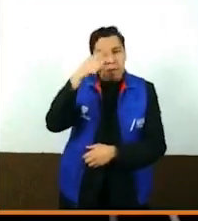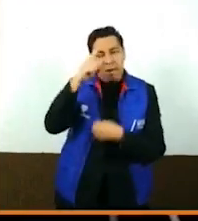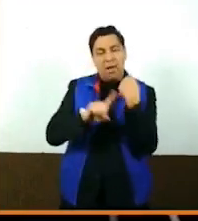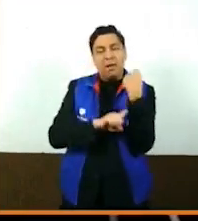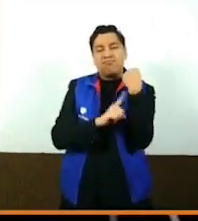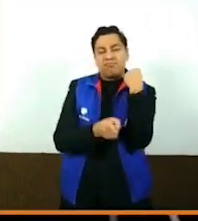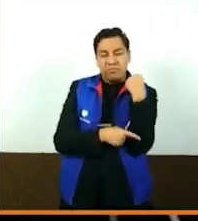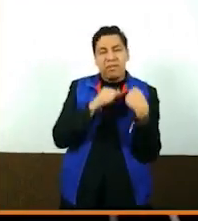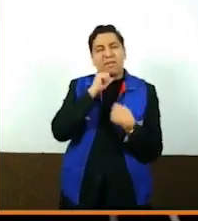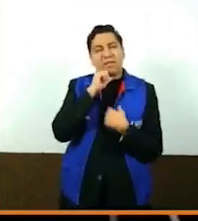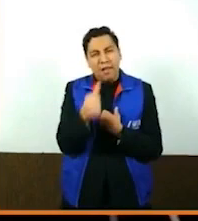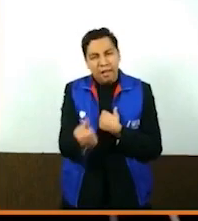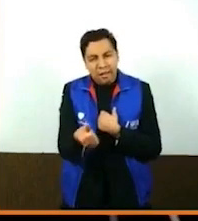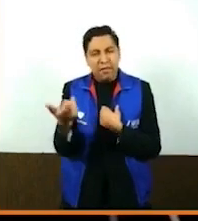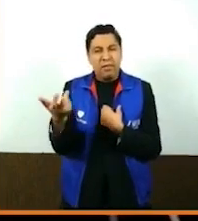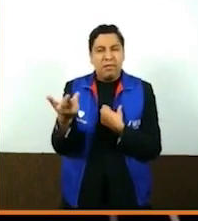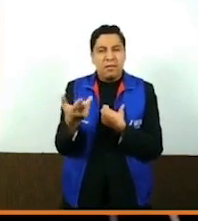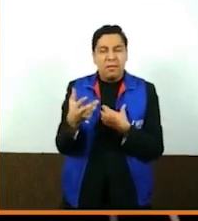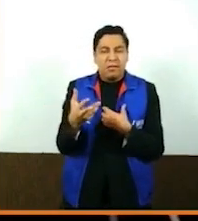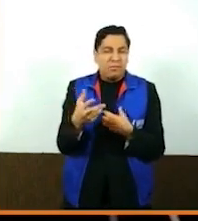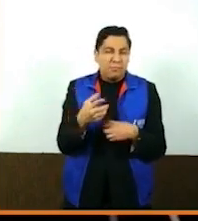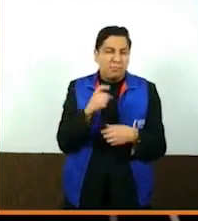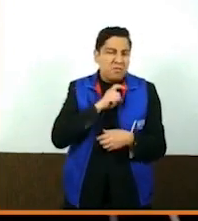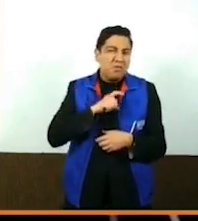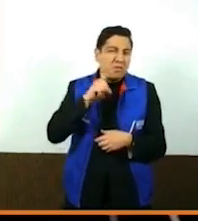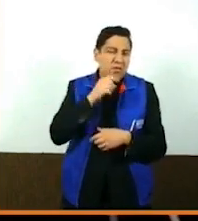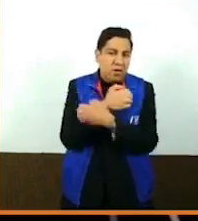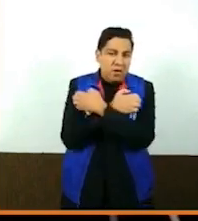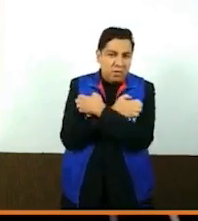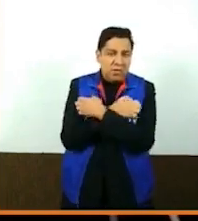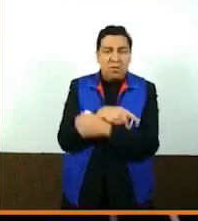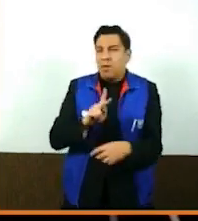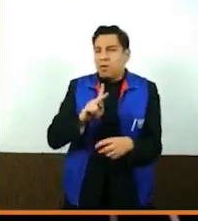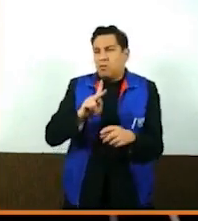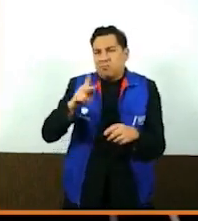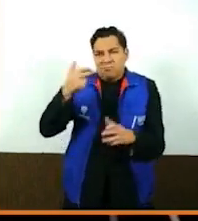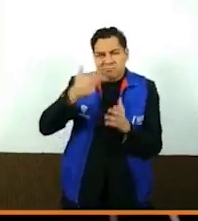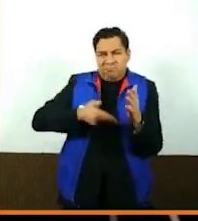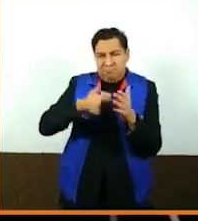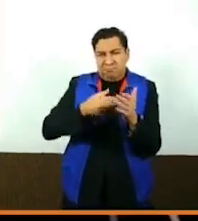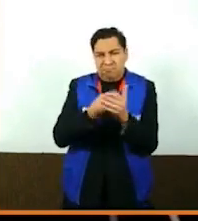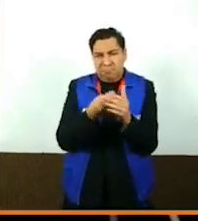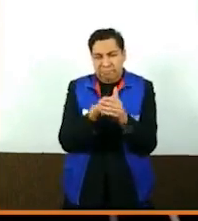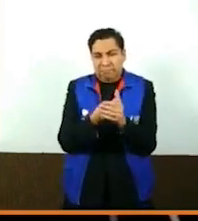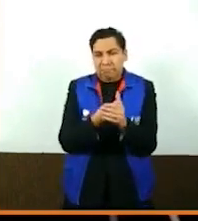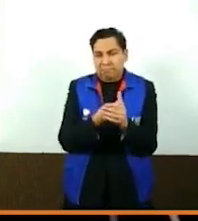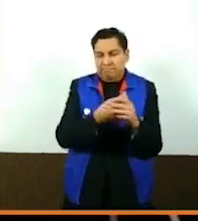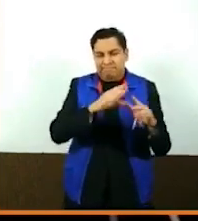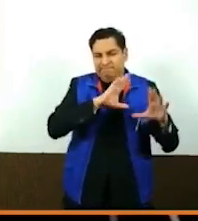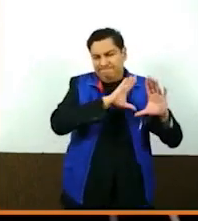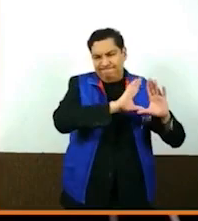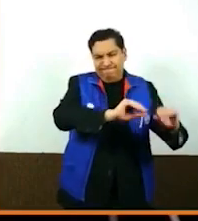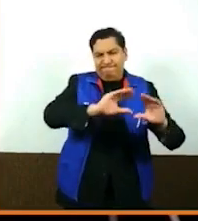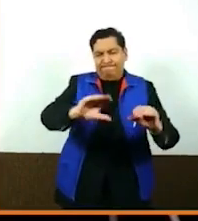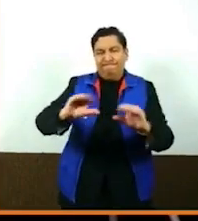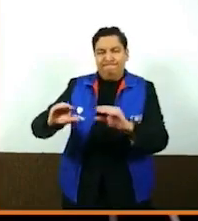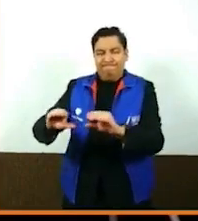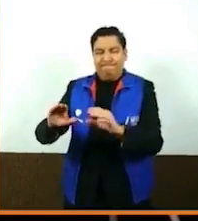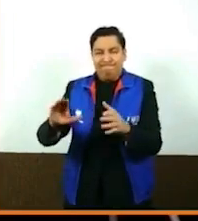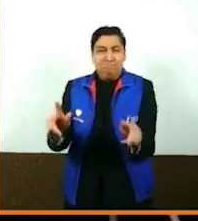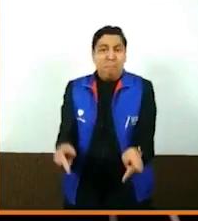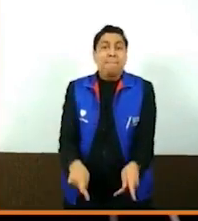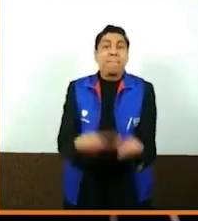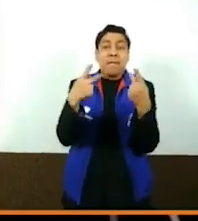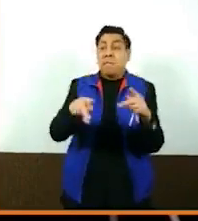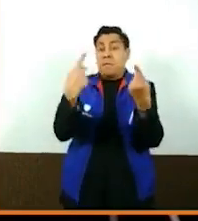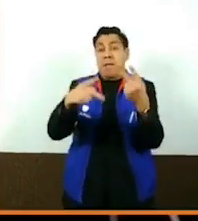y educación sexual, pero todo está conectado con el negocio, que es el gran secreto. Entonces, tienes a la gente de ventas pensando en